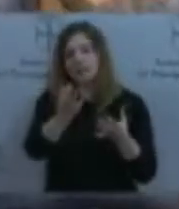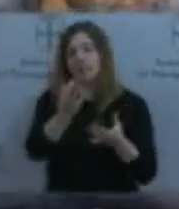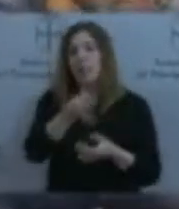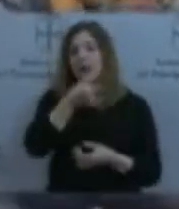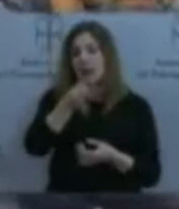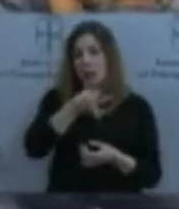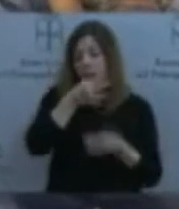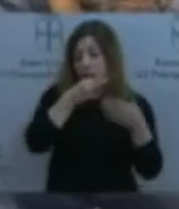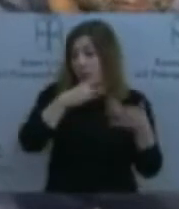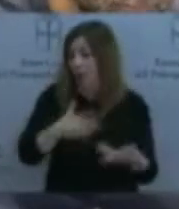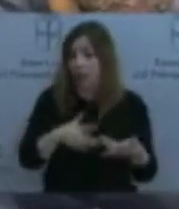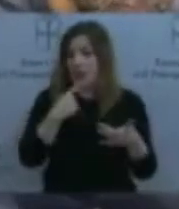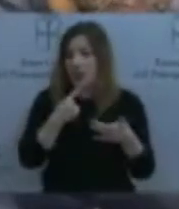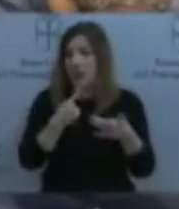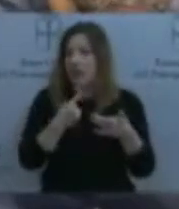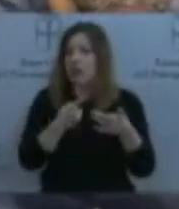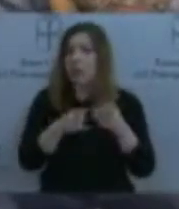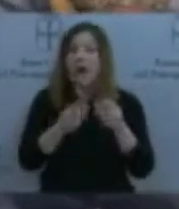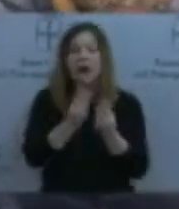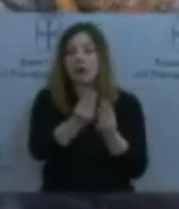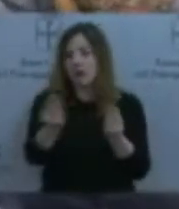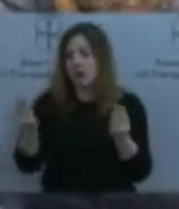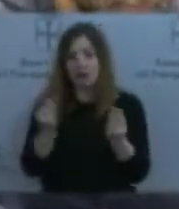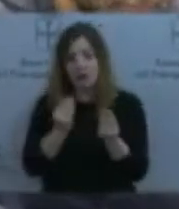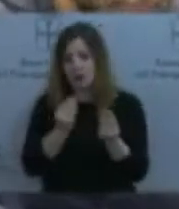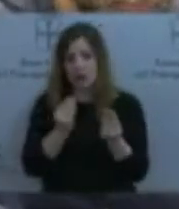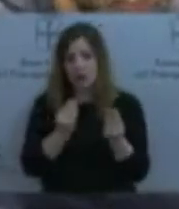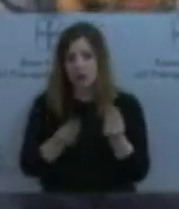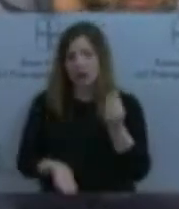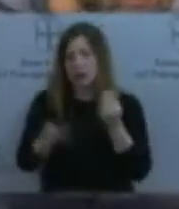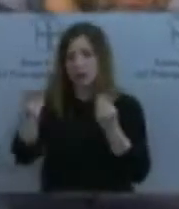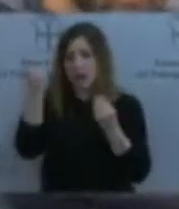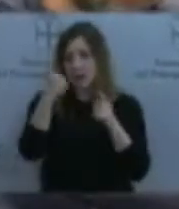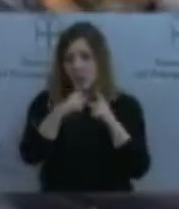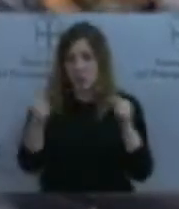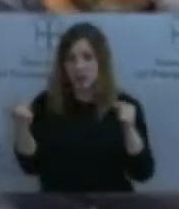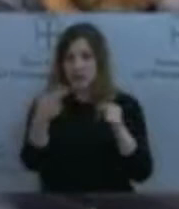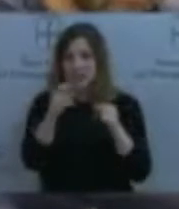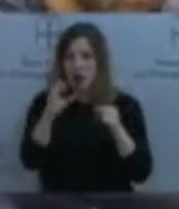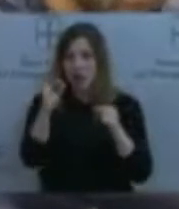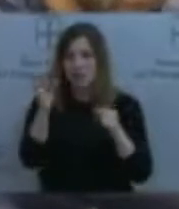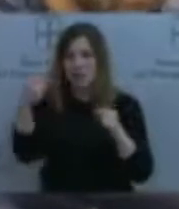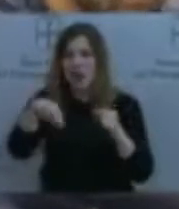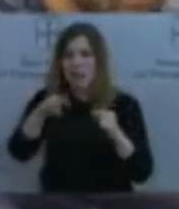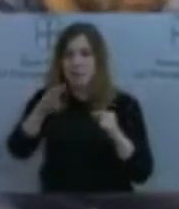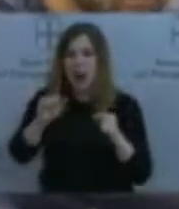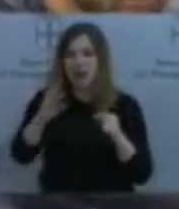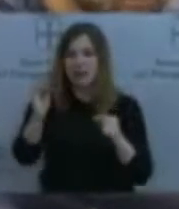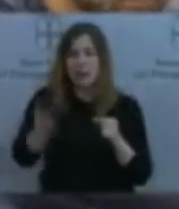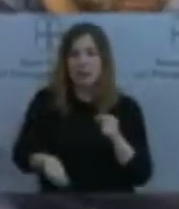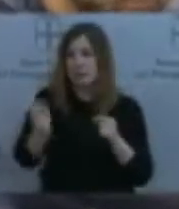arqueológicos más importantes de Asturias, como es el Chao San Martín, que es probablemente el más importante para establecer